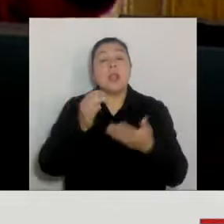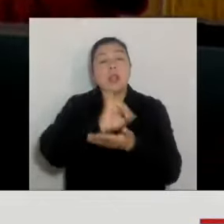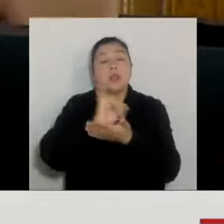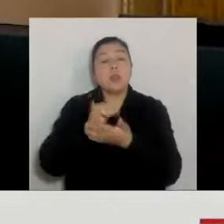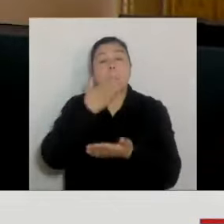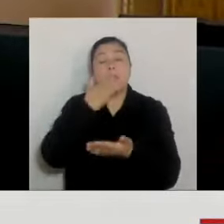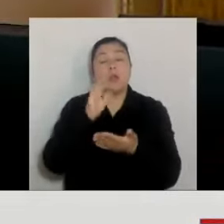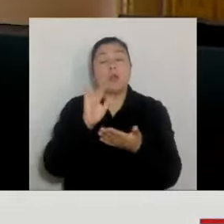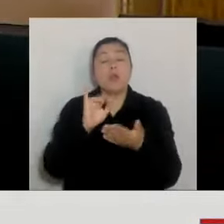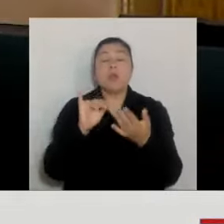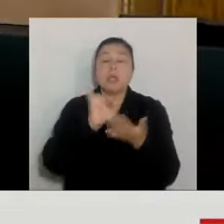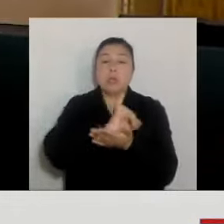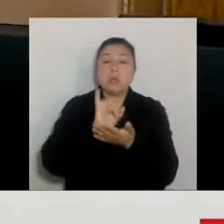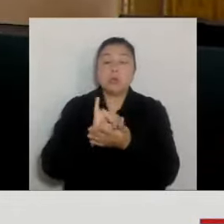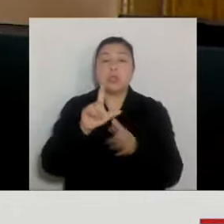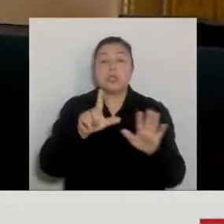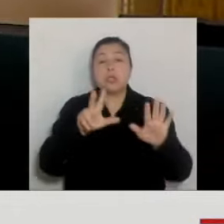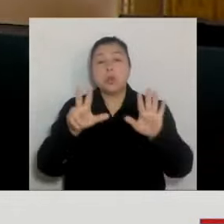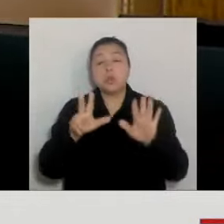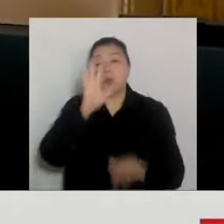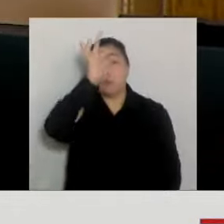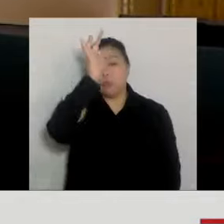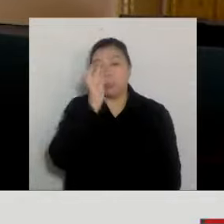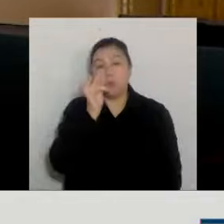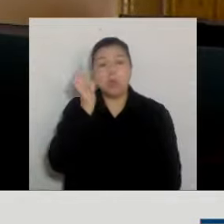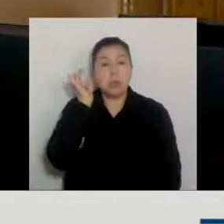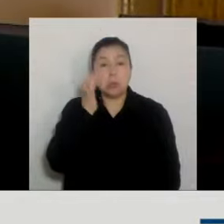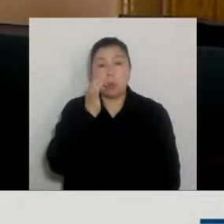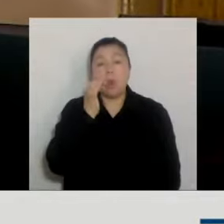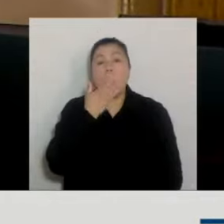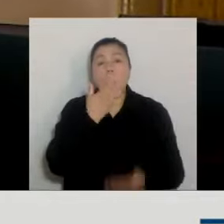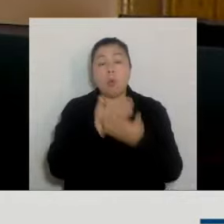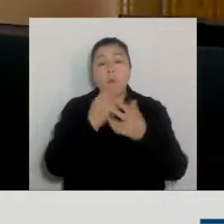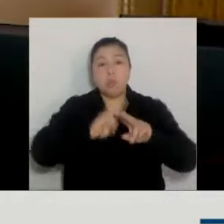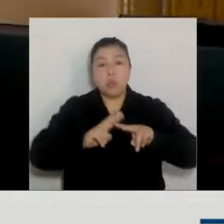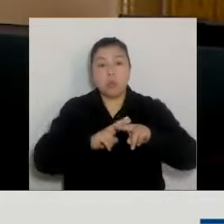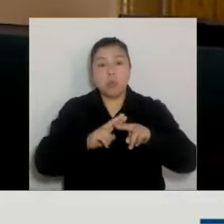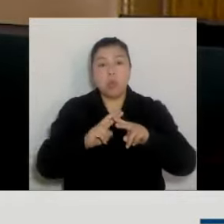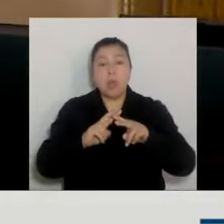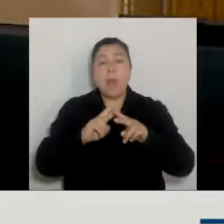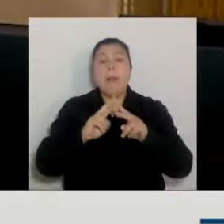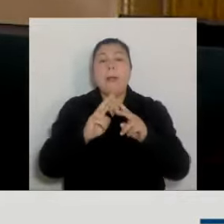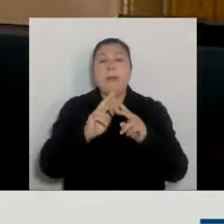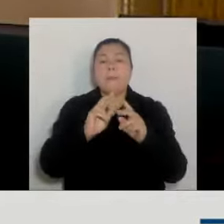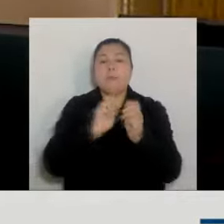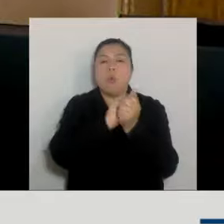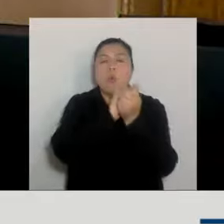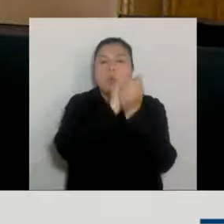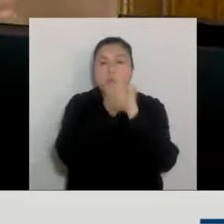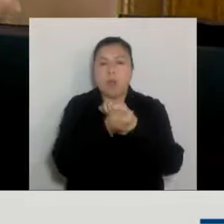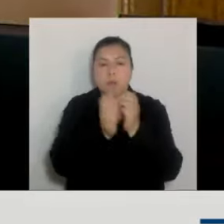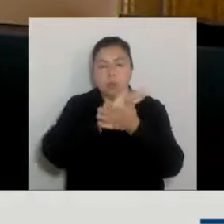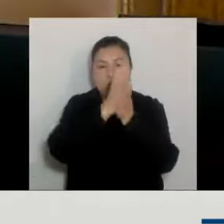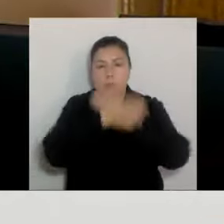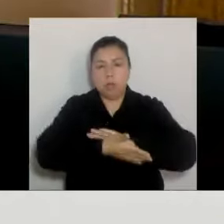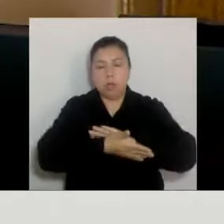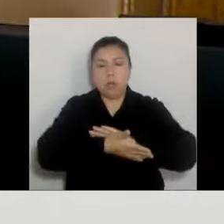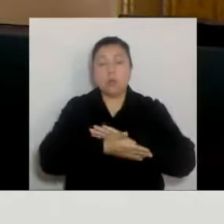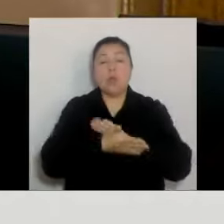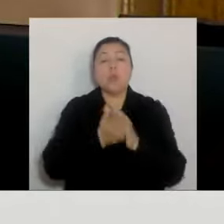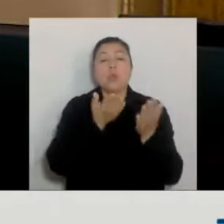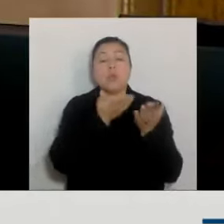cco si ocho funcionarios cuando lo que deberíamos hacer una reestructuración completa de cada servicio en